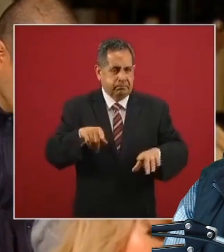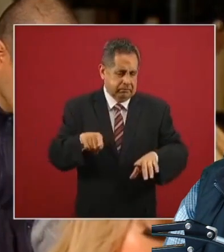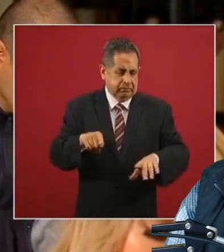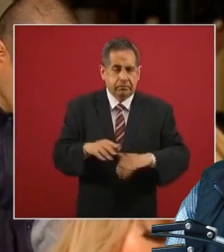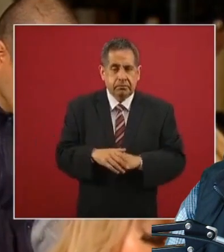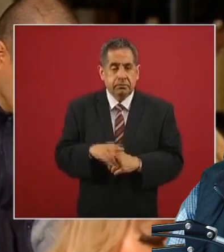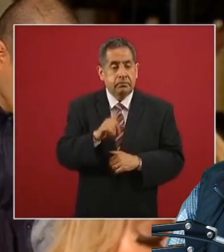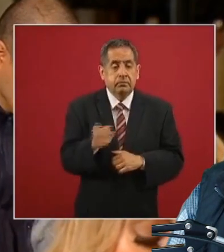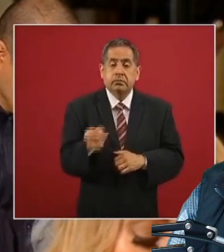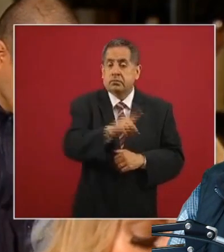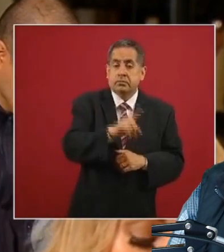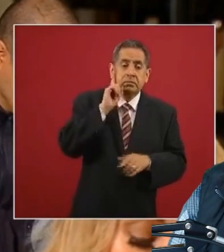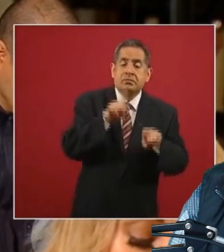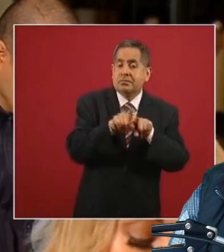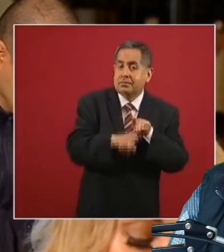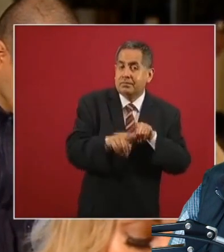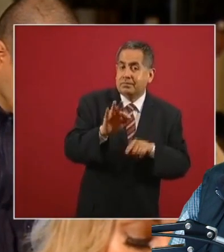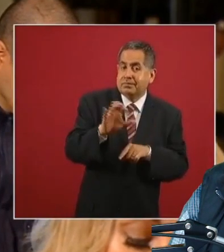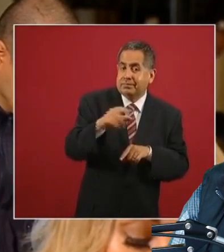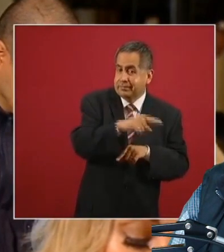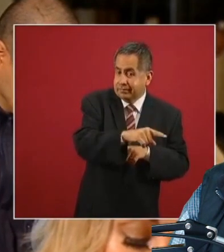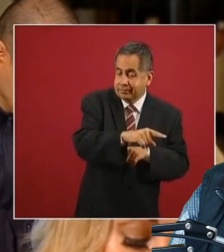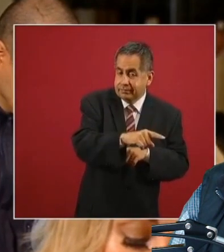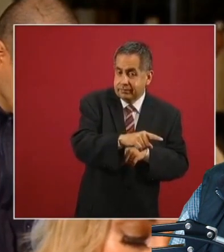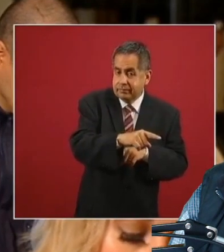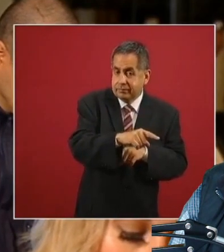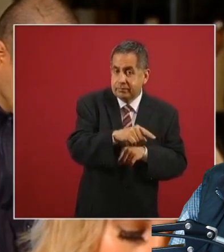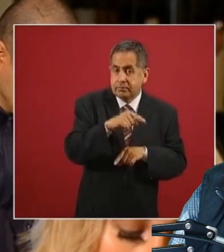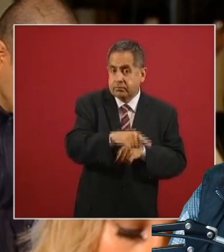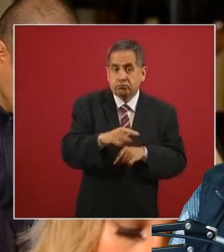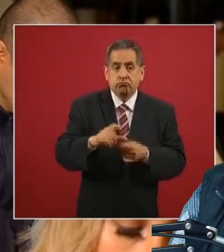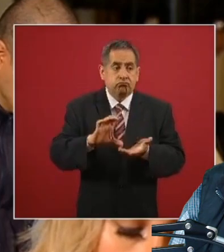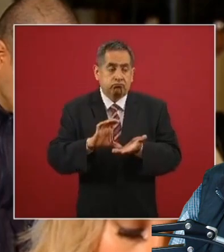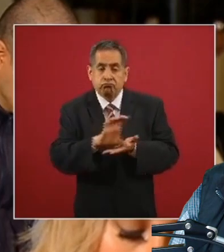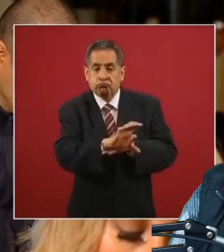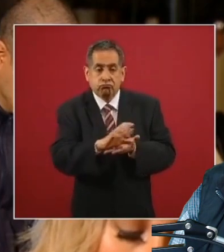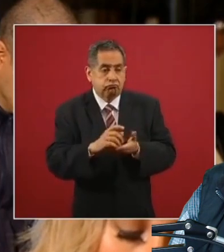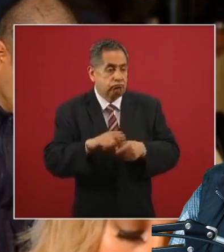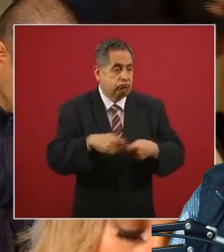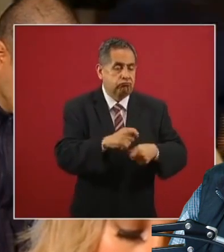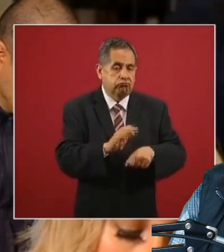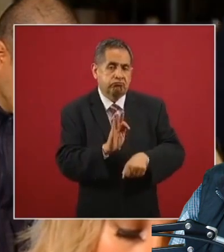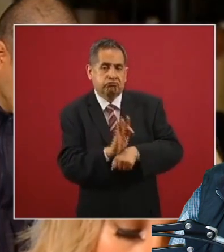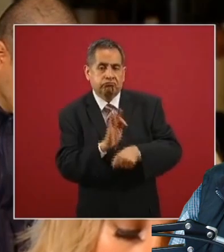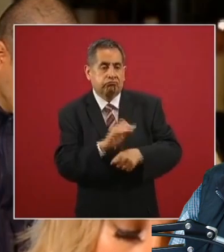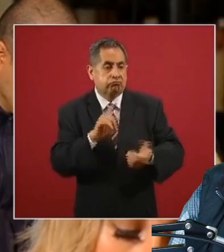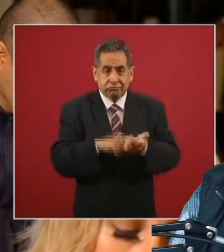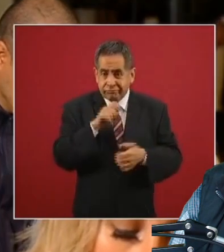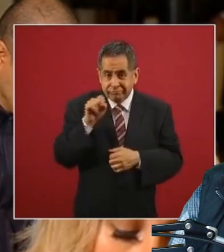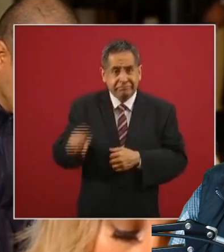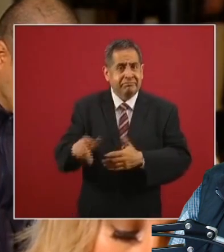la hermana de Calderón, que recibía favores de este